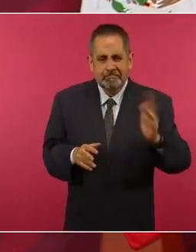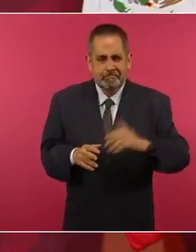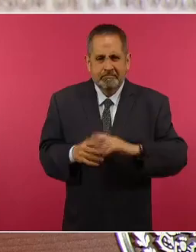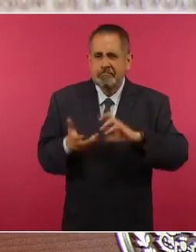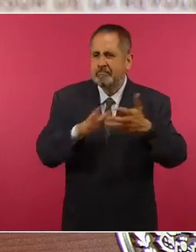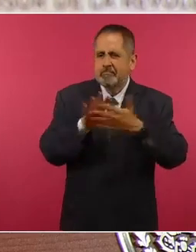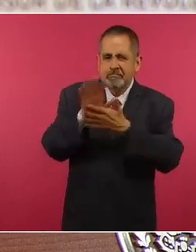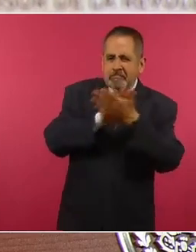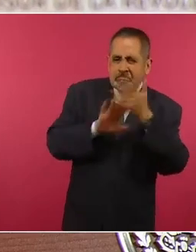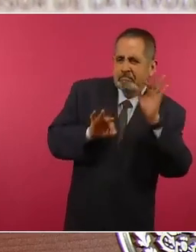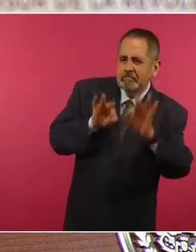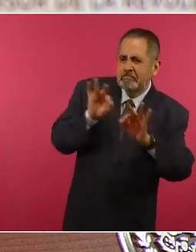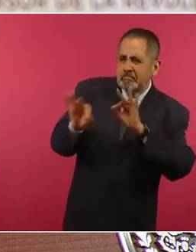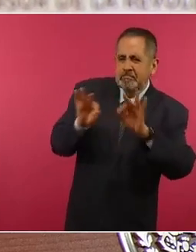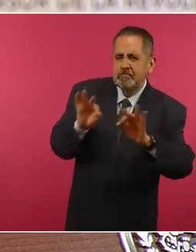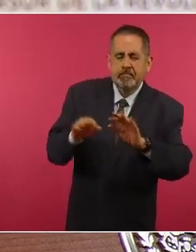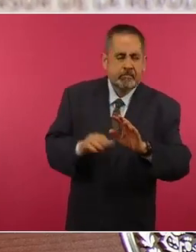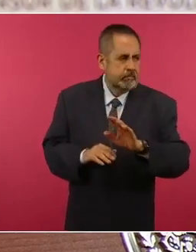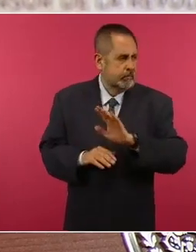tergiversar las cosas,